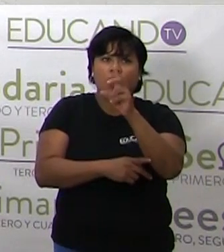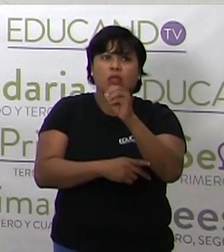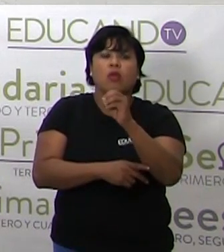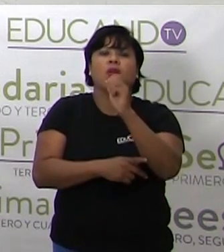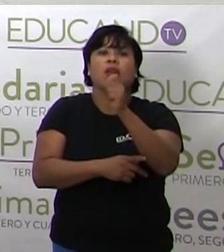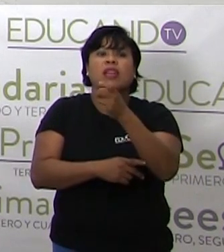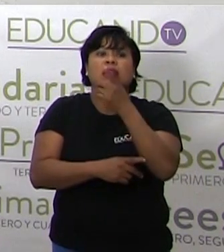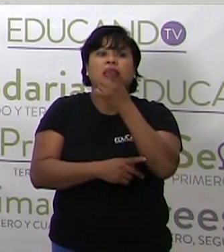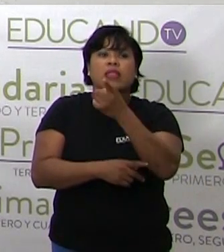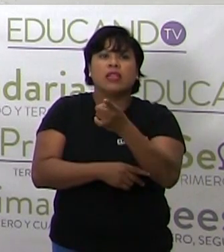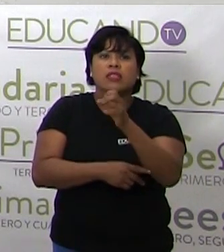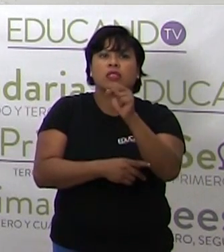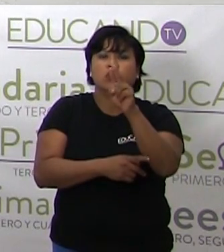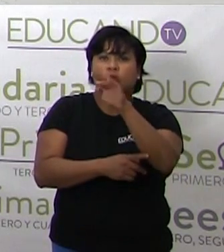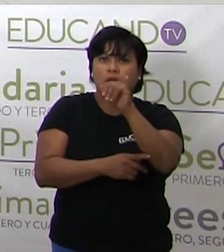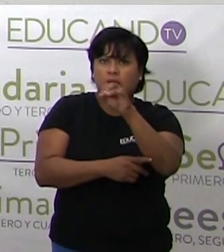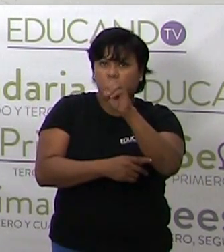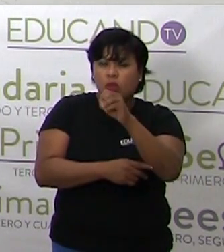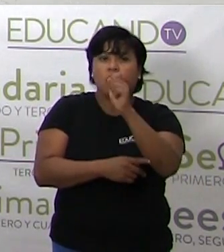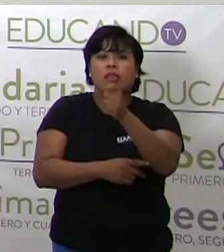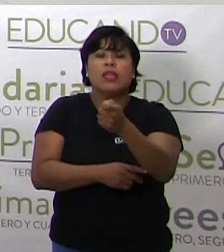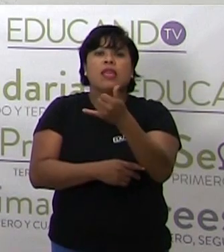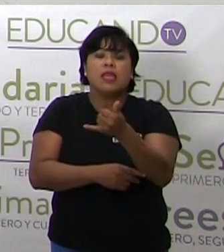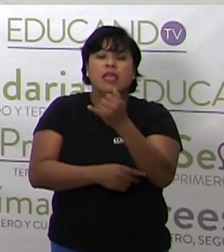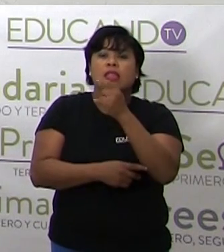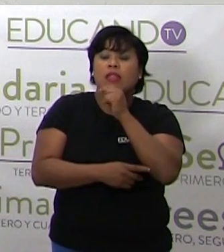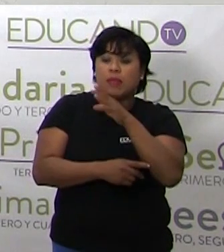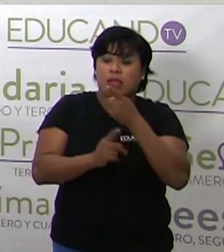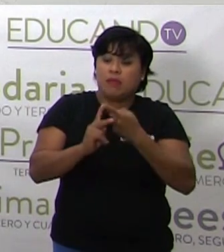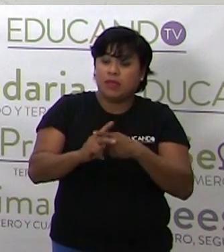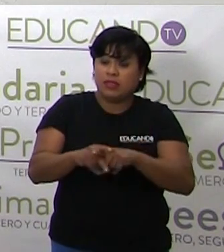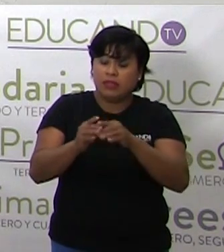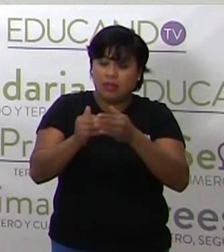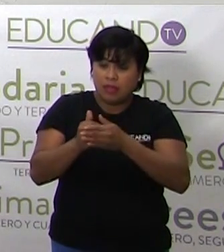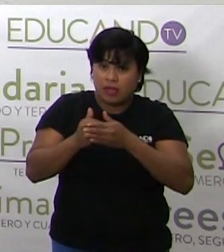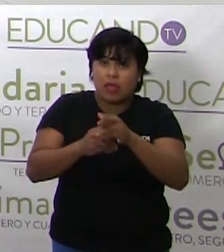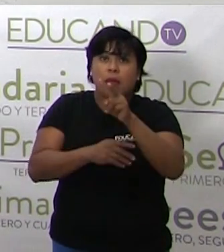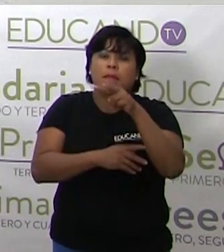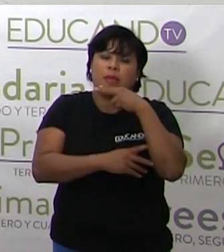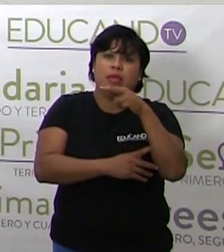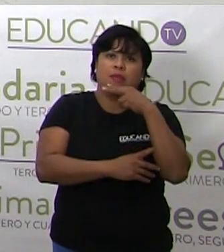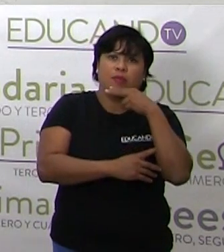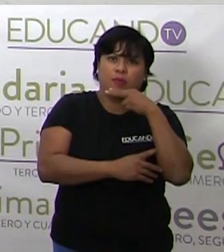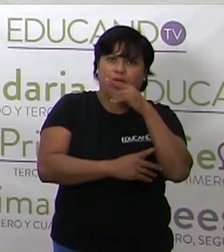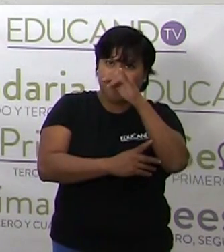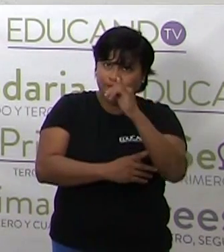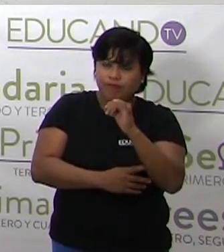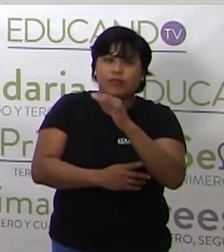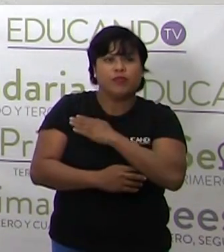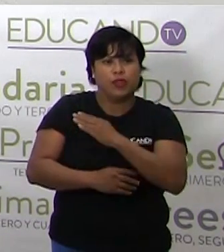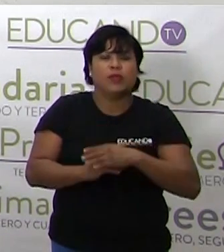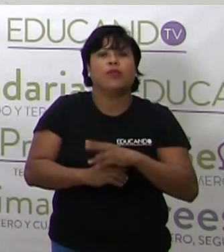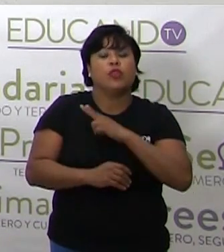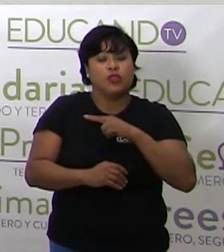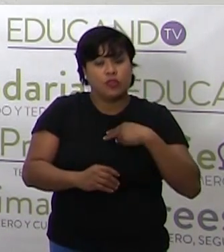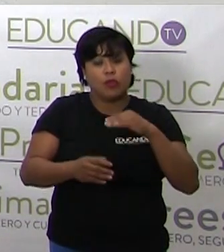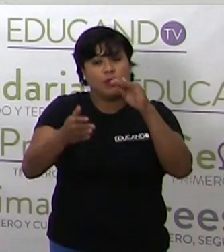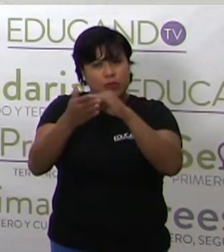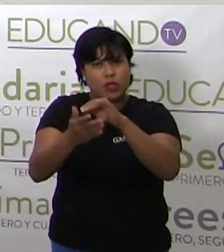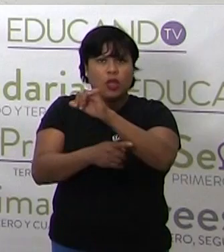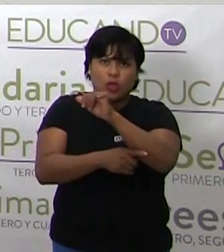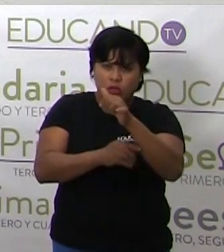se dice del sujeto y abarca desde el verbo. ¿Sí? Bueno, vamos a poner